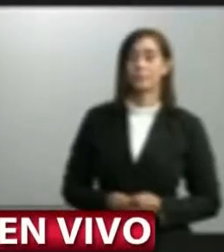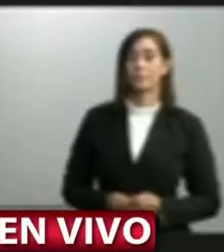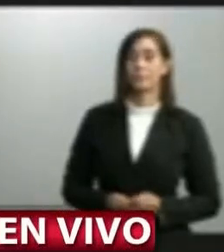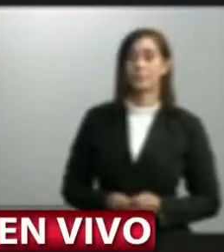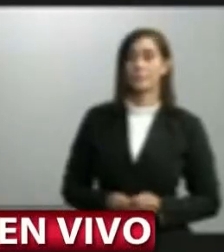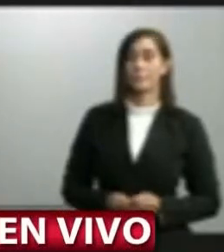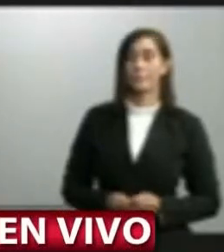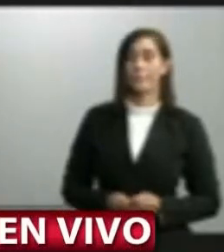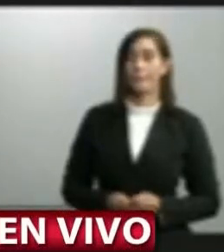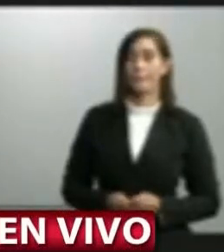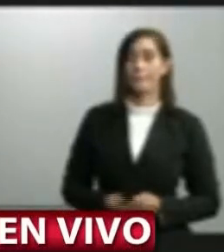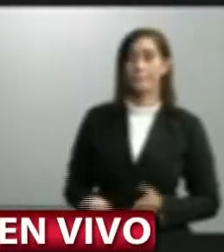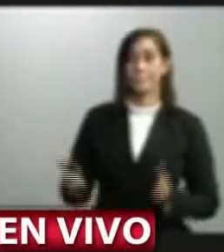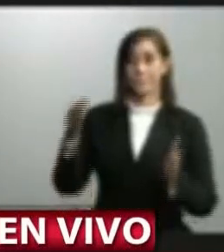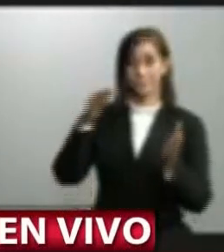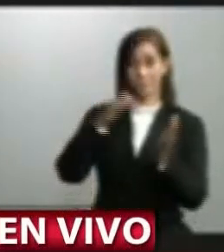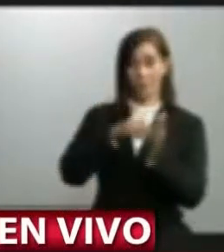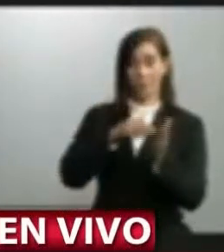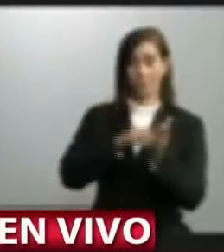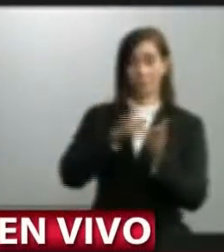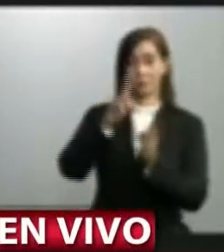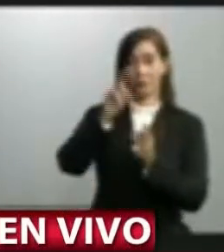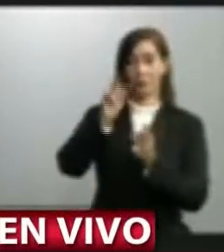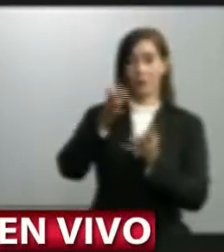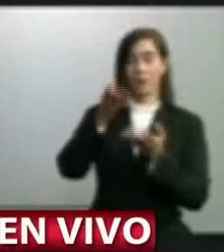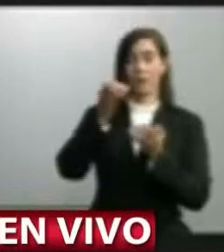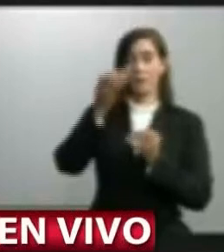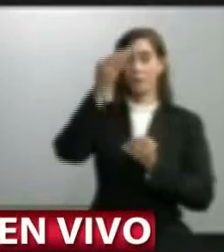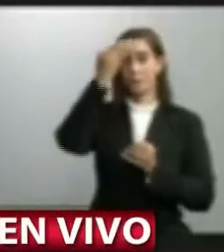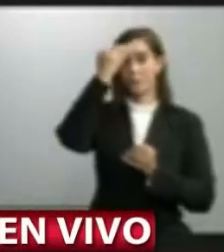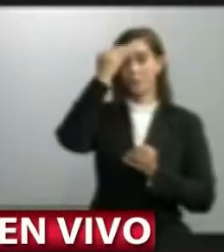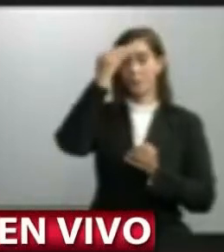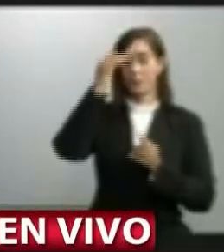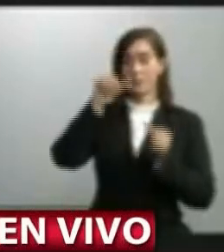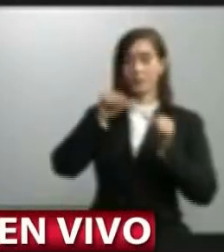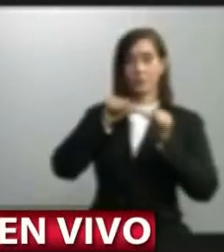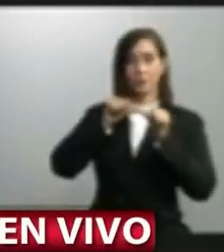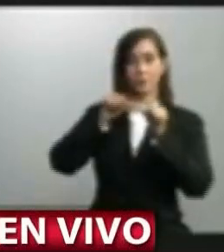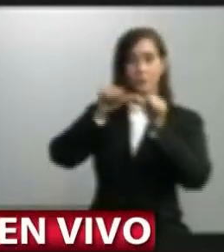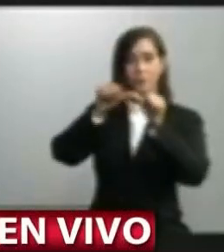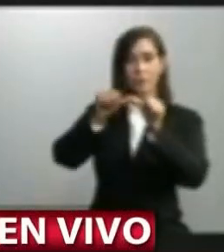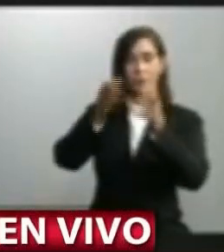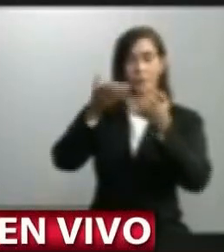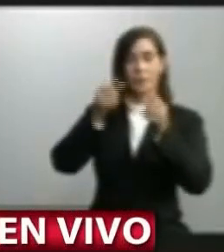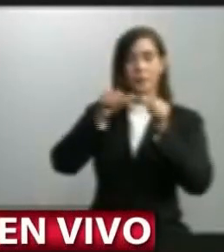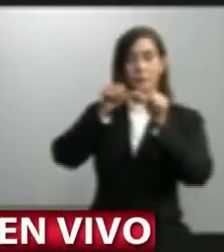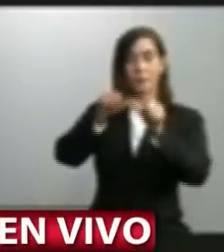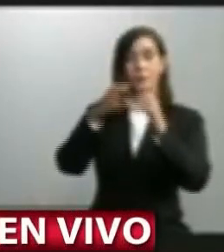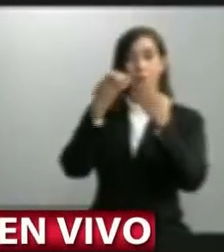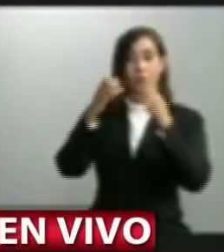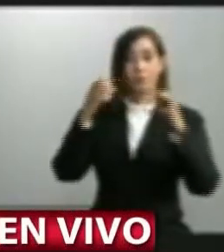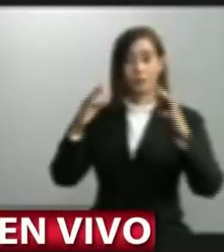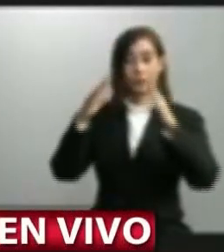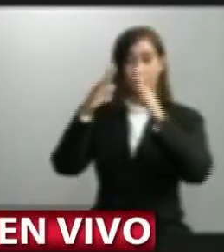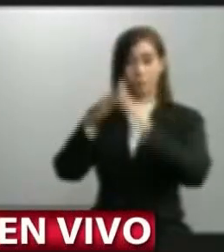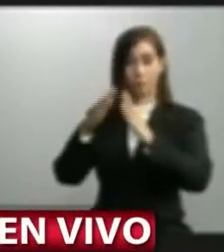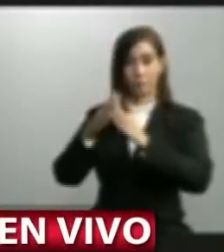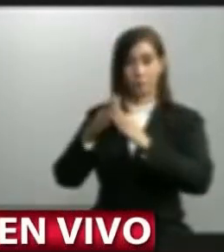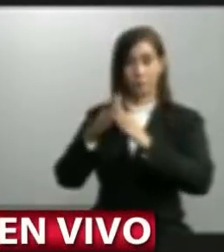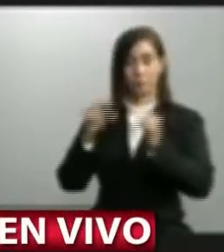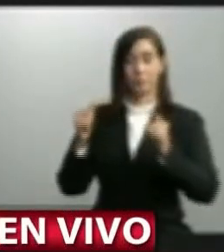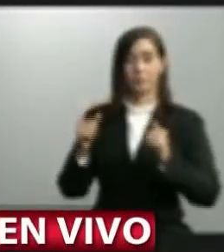Bien, les decía que nos gustaría saber si recomienda la extensión del plazo del estado de emergencia.